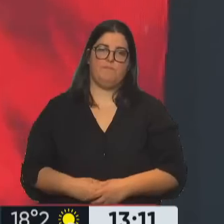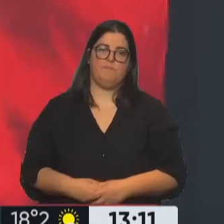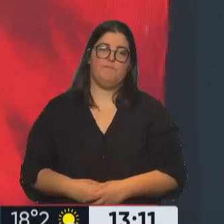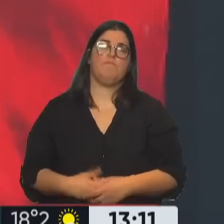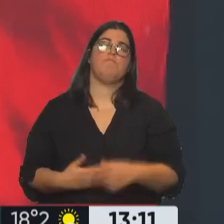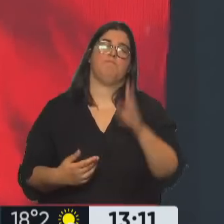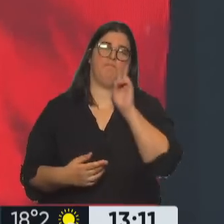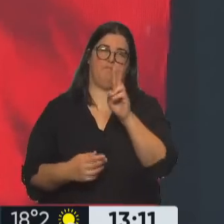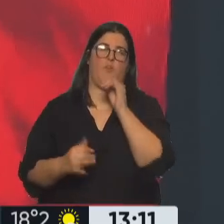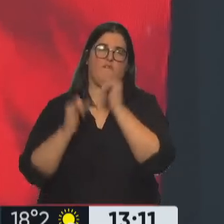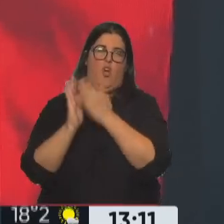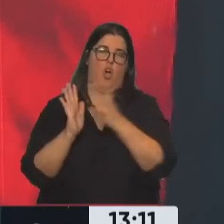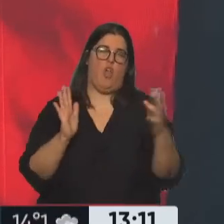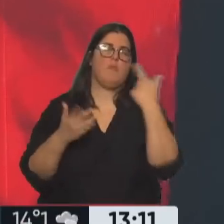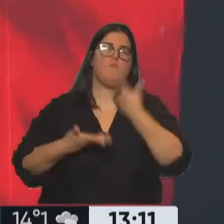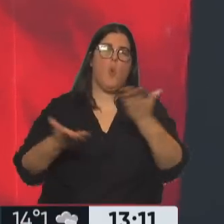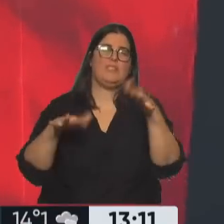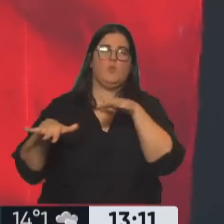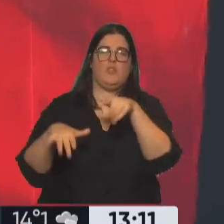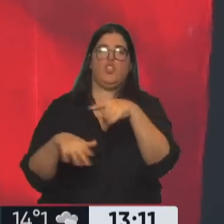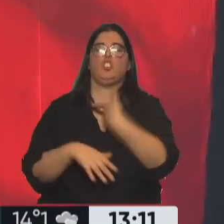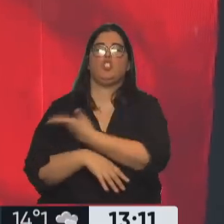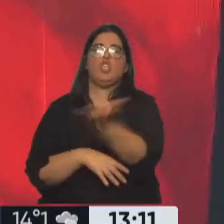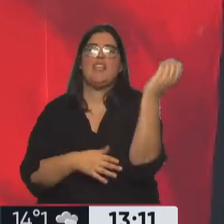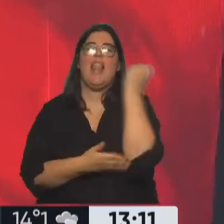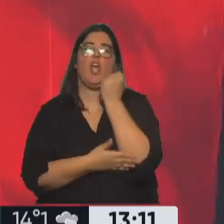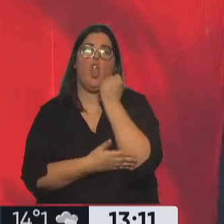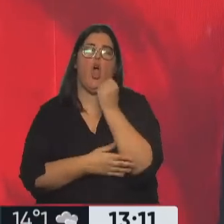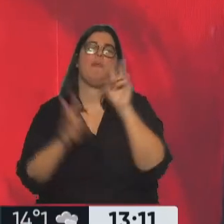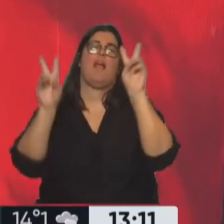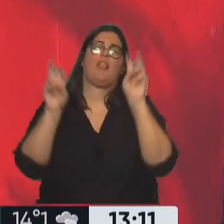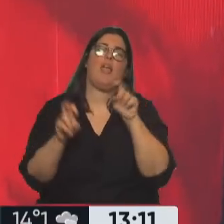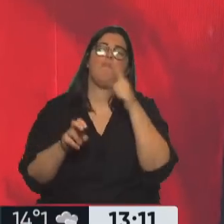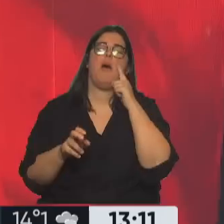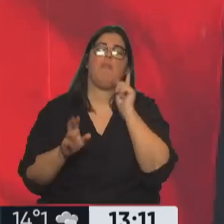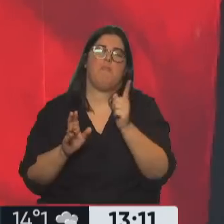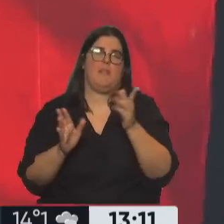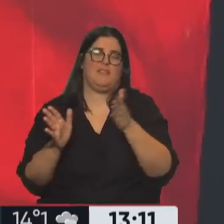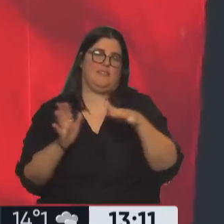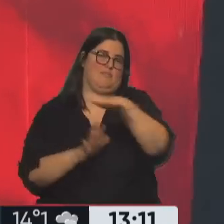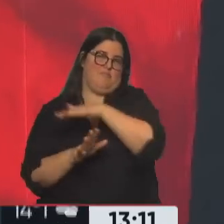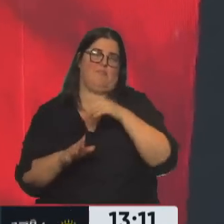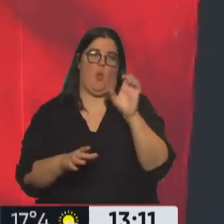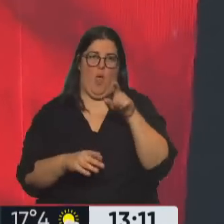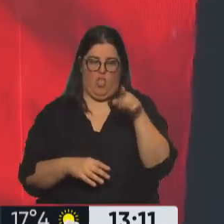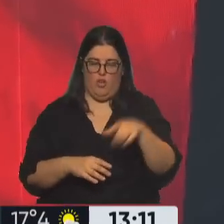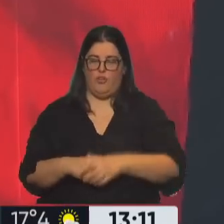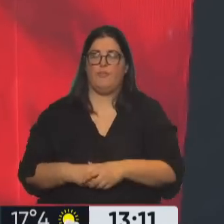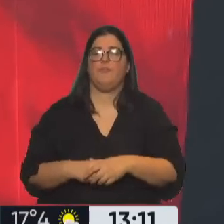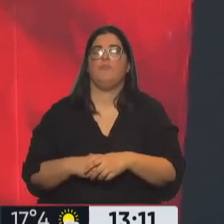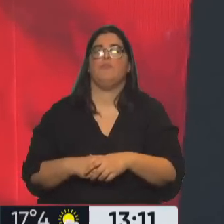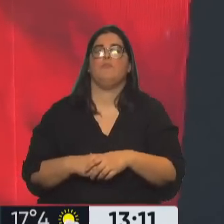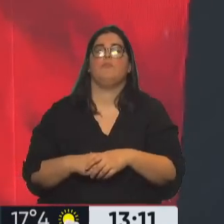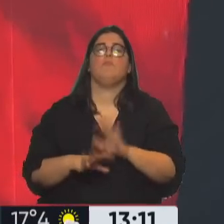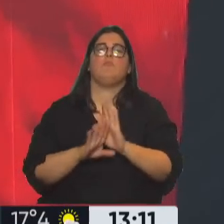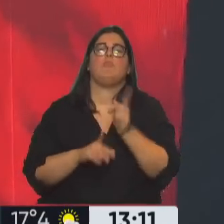Bueno, ayer en el informe le mostrábamos un poco la situación social, económica y también cuestiones de inseguridad que está padeciendo Ecuador y parte del perfil